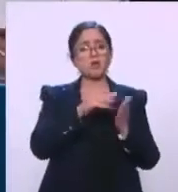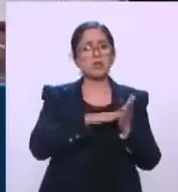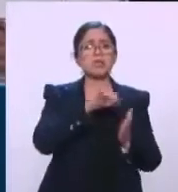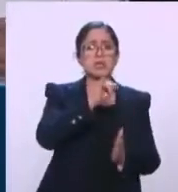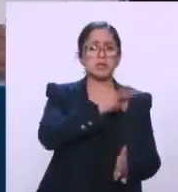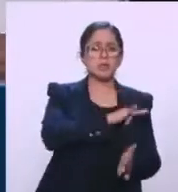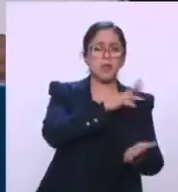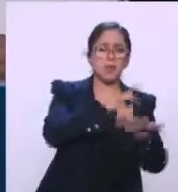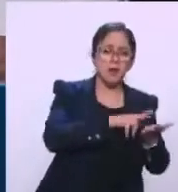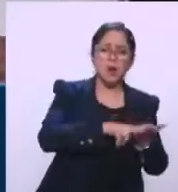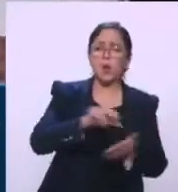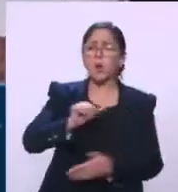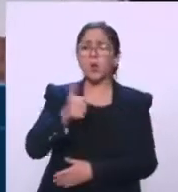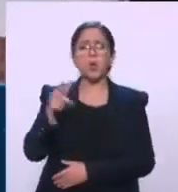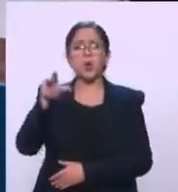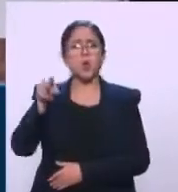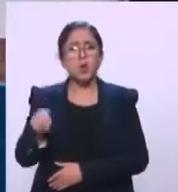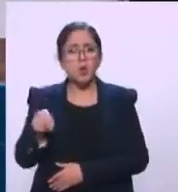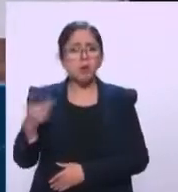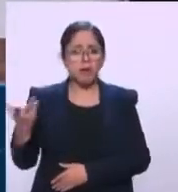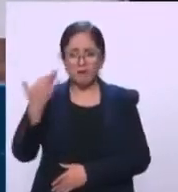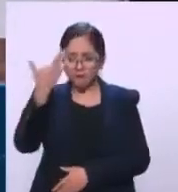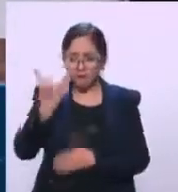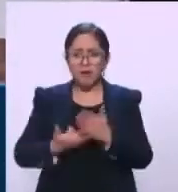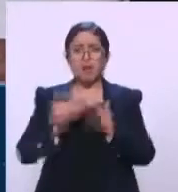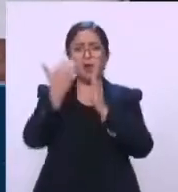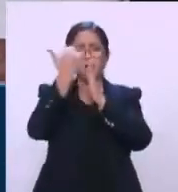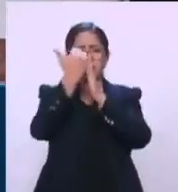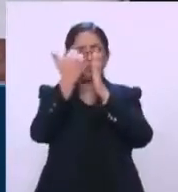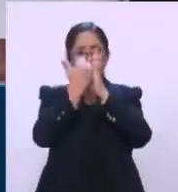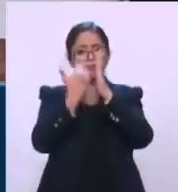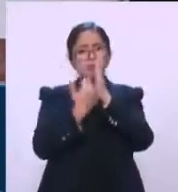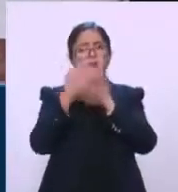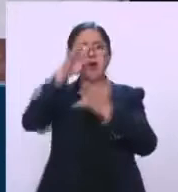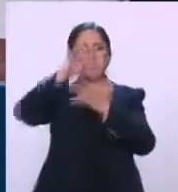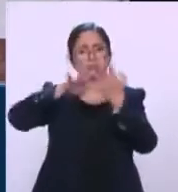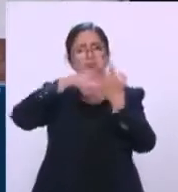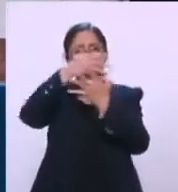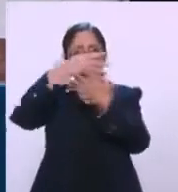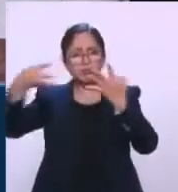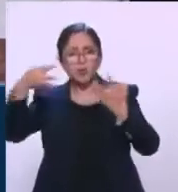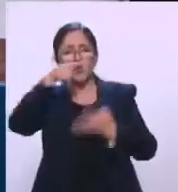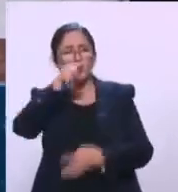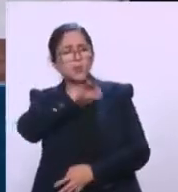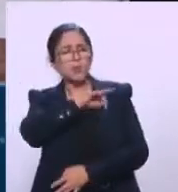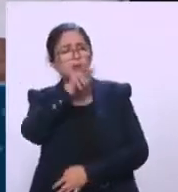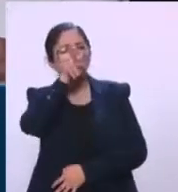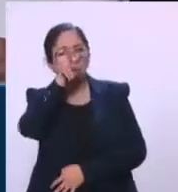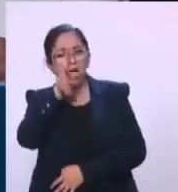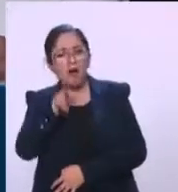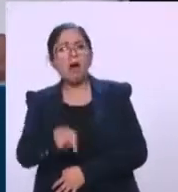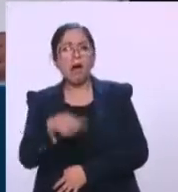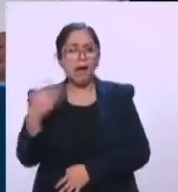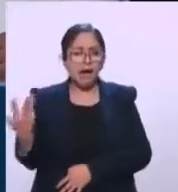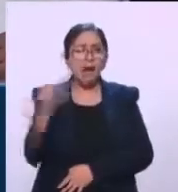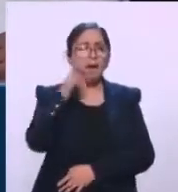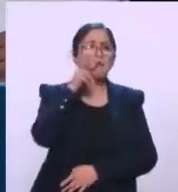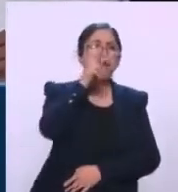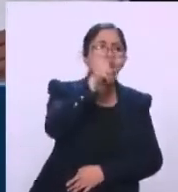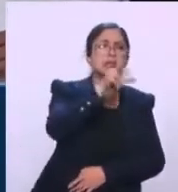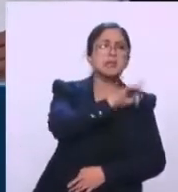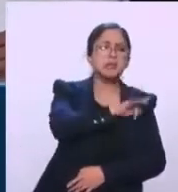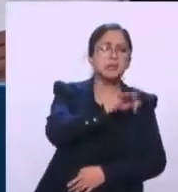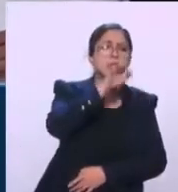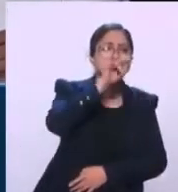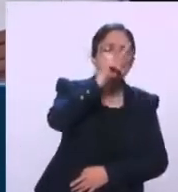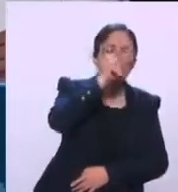usa más fácilmente, que es una rúbrica. Es decir, a partir de esta rúbrica, podemos determinar qué es verdad y qué no